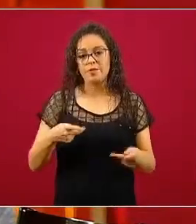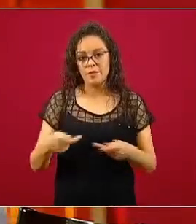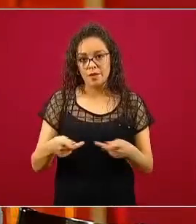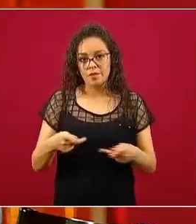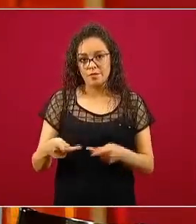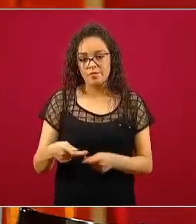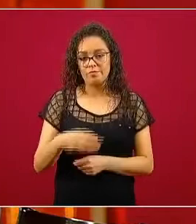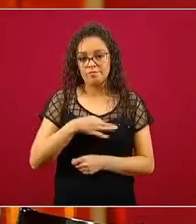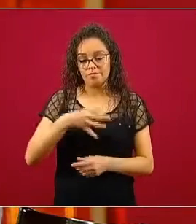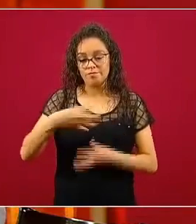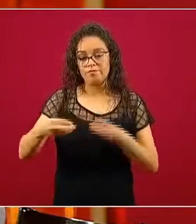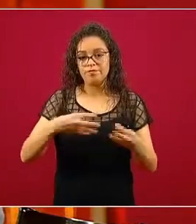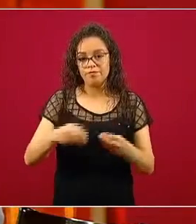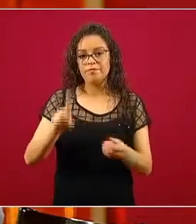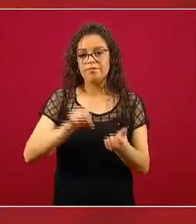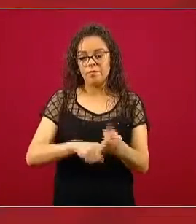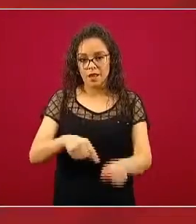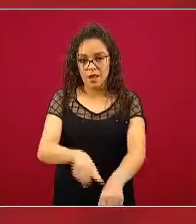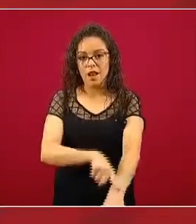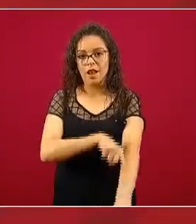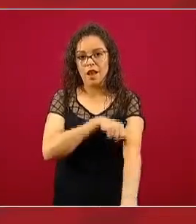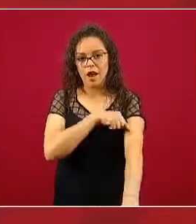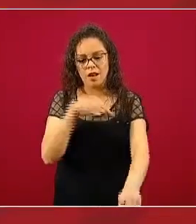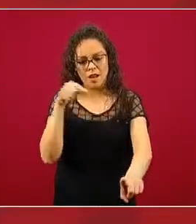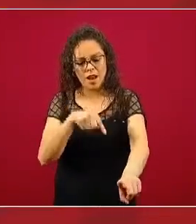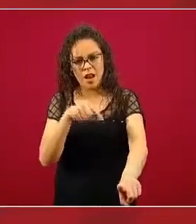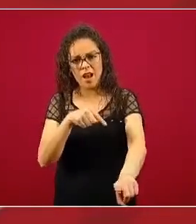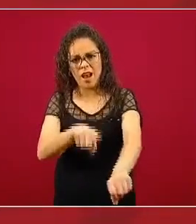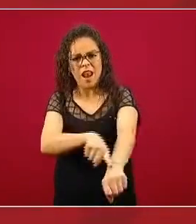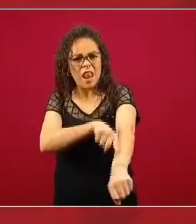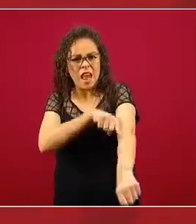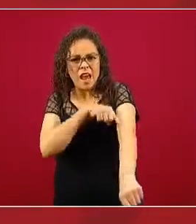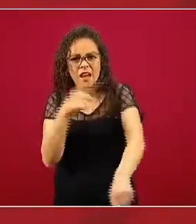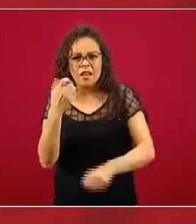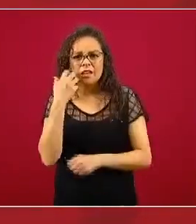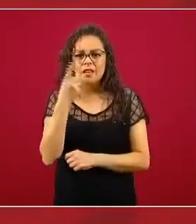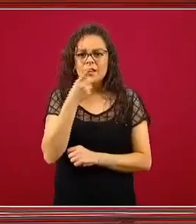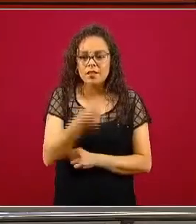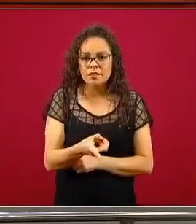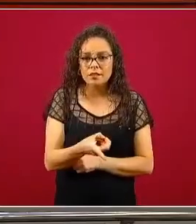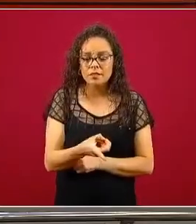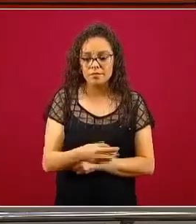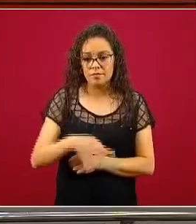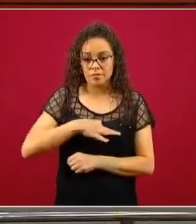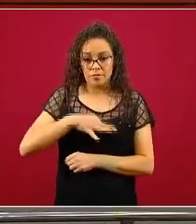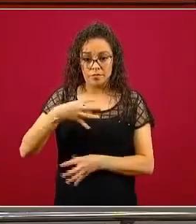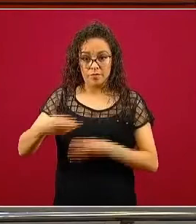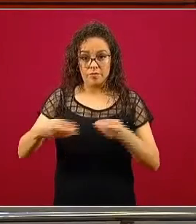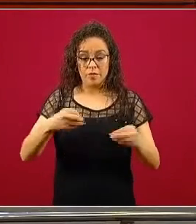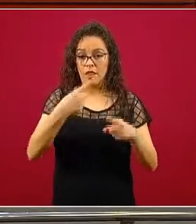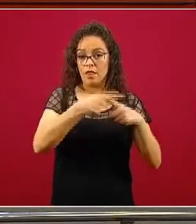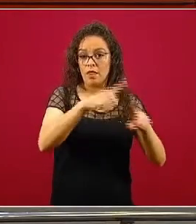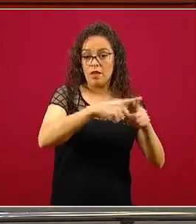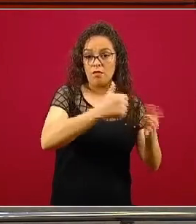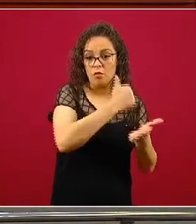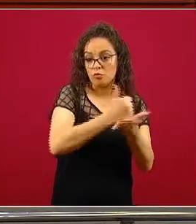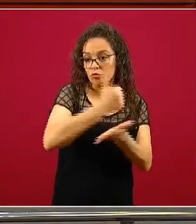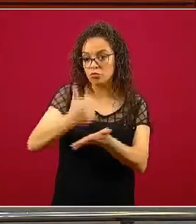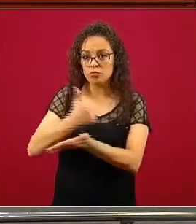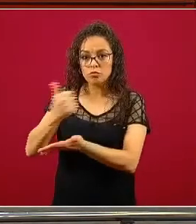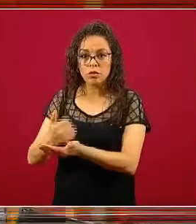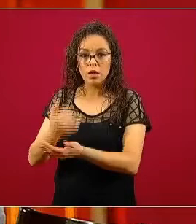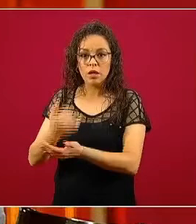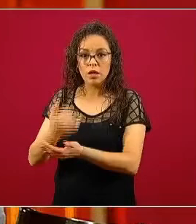larga. Larga quiere decir que las curvas epidémicas de distintas ciudades y estados en el